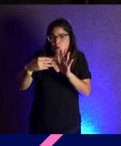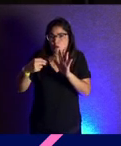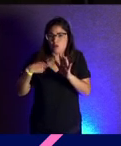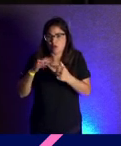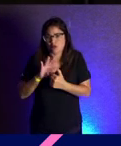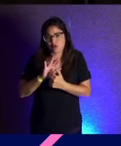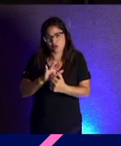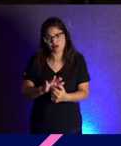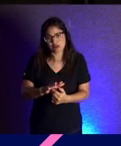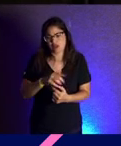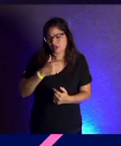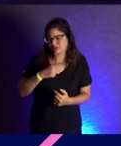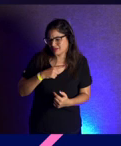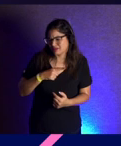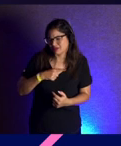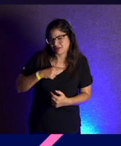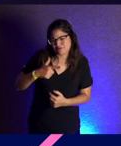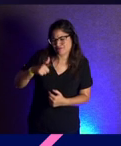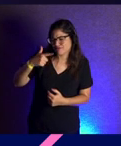modelos, pero hay que hacer algo.